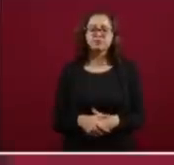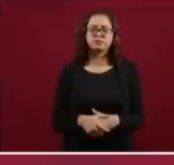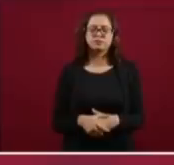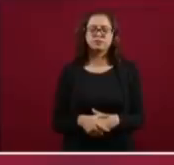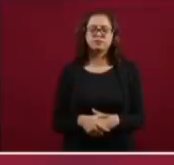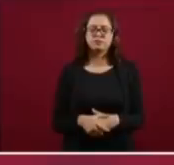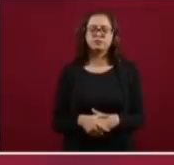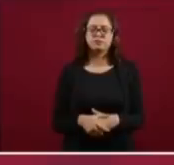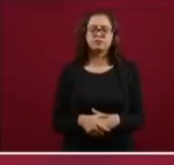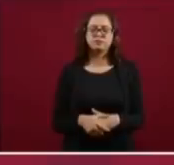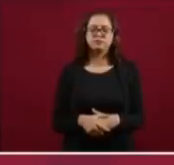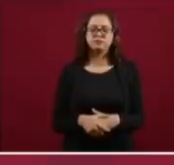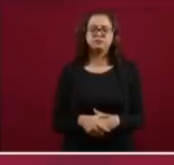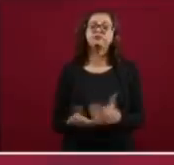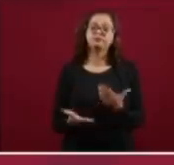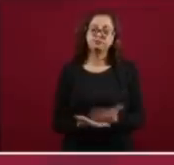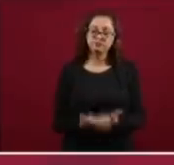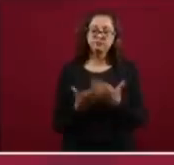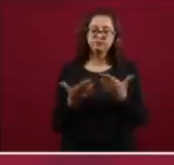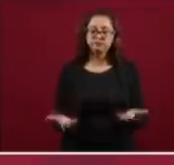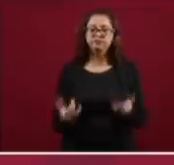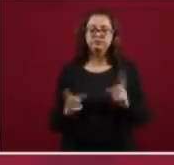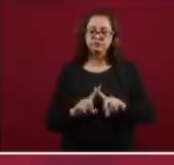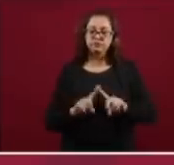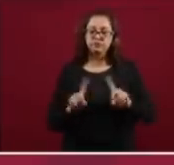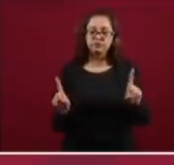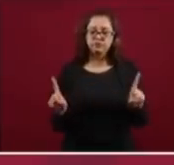ahora pues es distinto